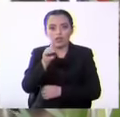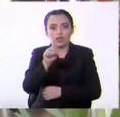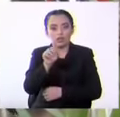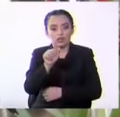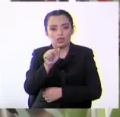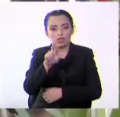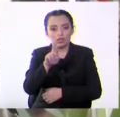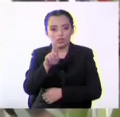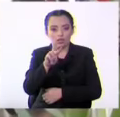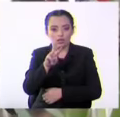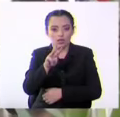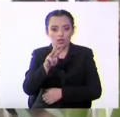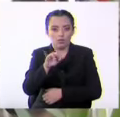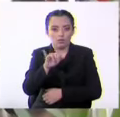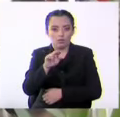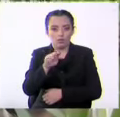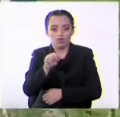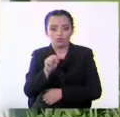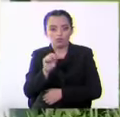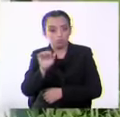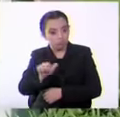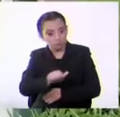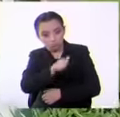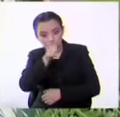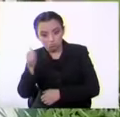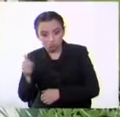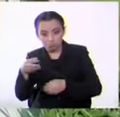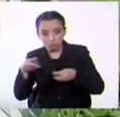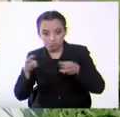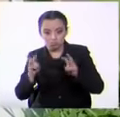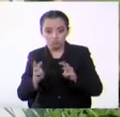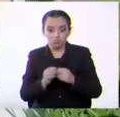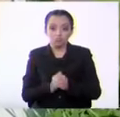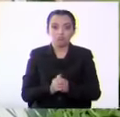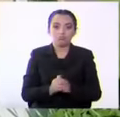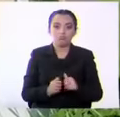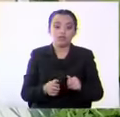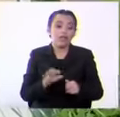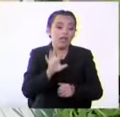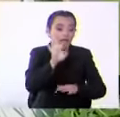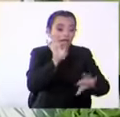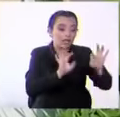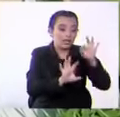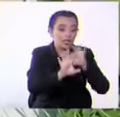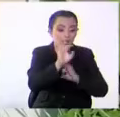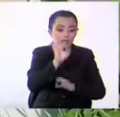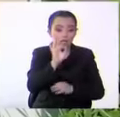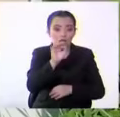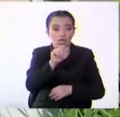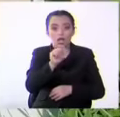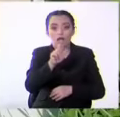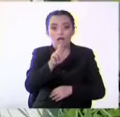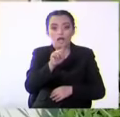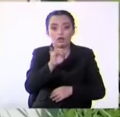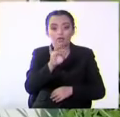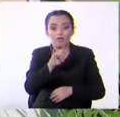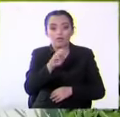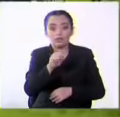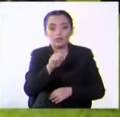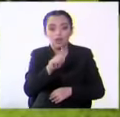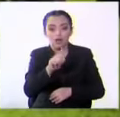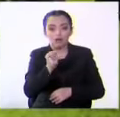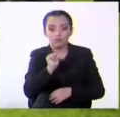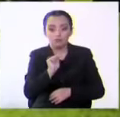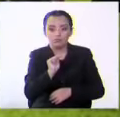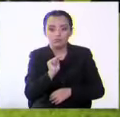la selección artificial. Esta selección no se considera una de las grandes fuerzas de evolución, pues solo afecta a las